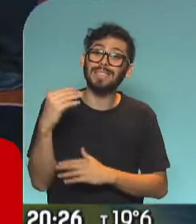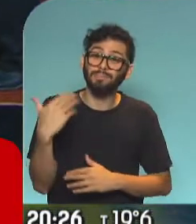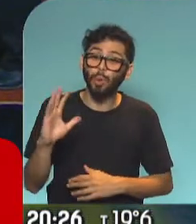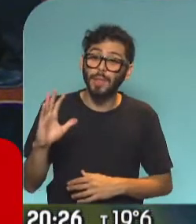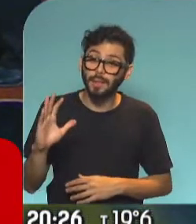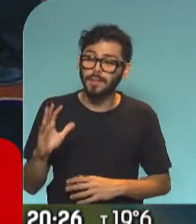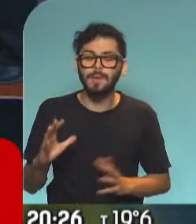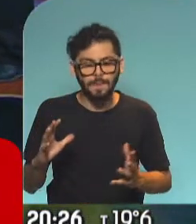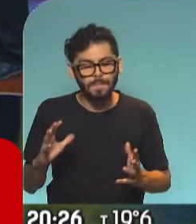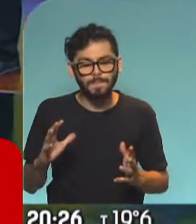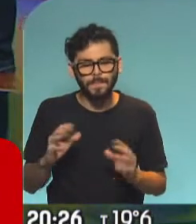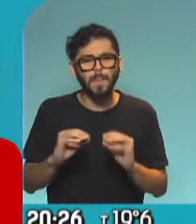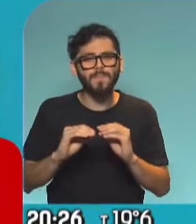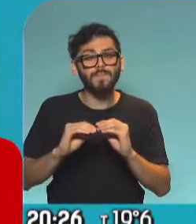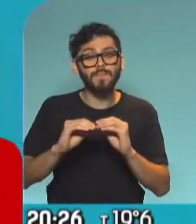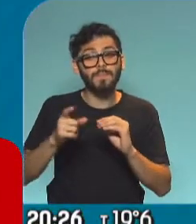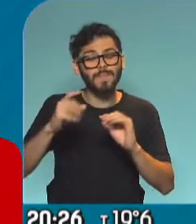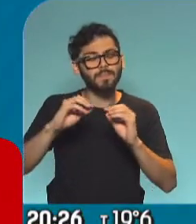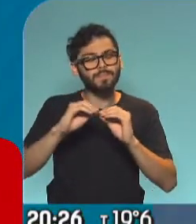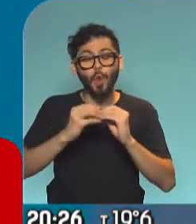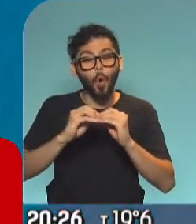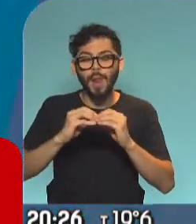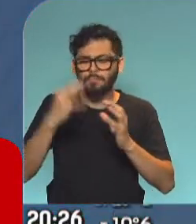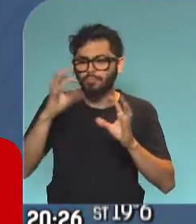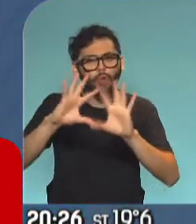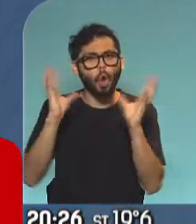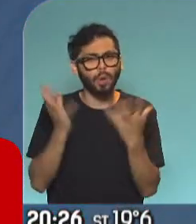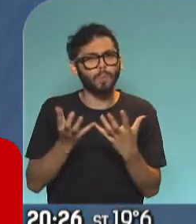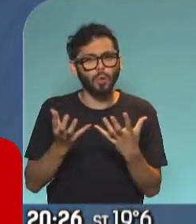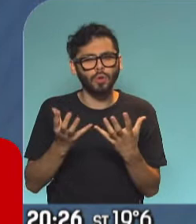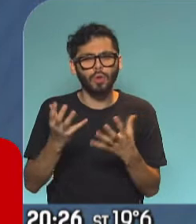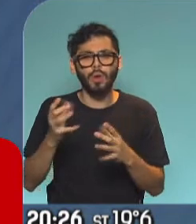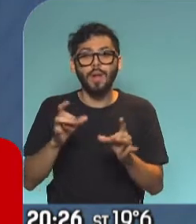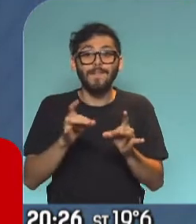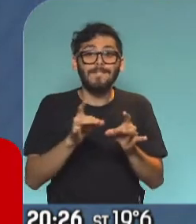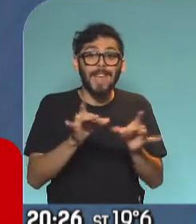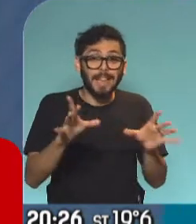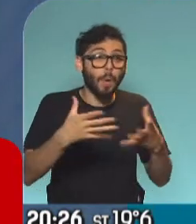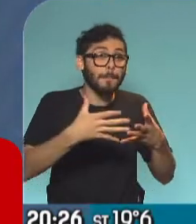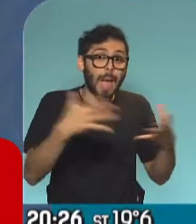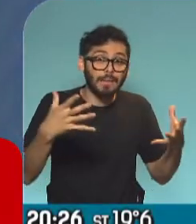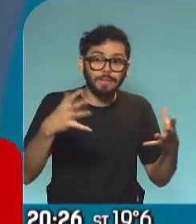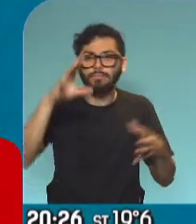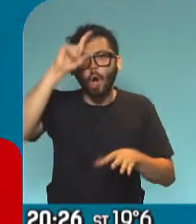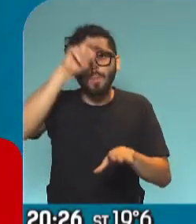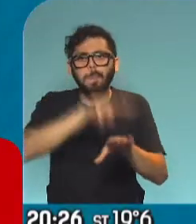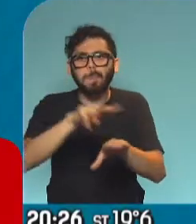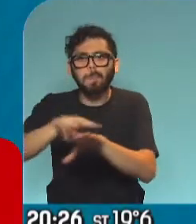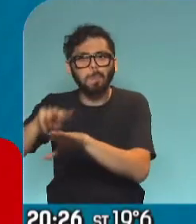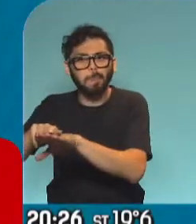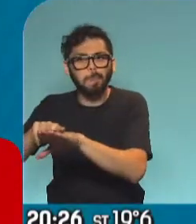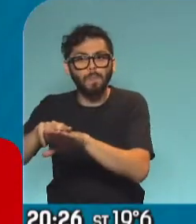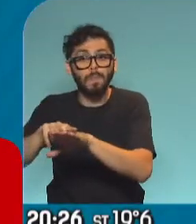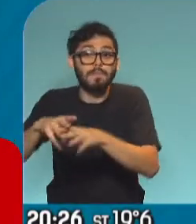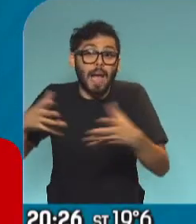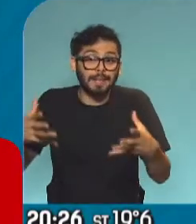problema que ha venido y viene en todo el mundo. Cuanto más infectados hay, más camas ocupadas hay. Cuanto más camas ocupadas